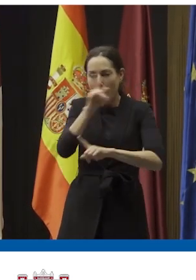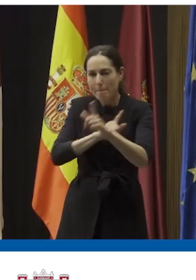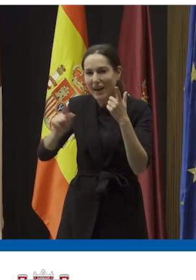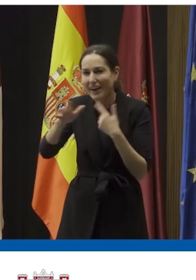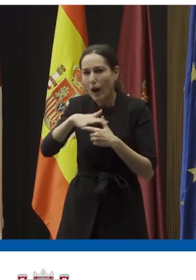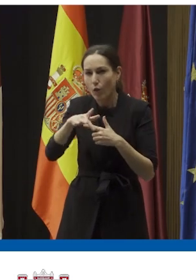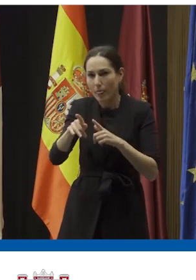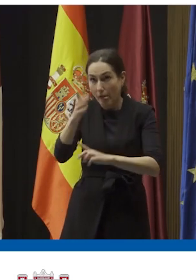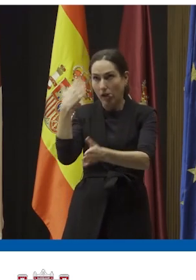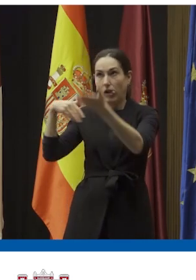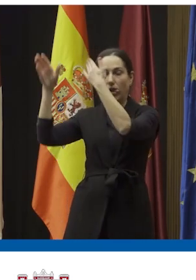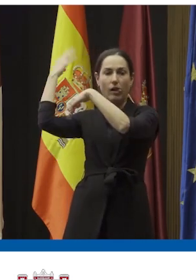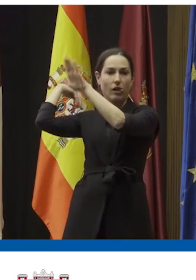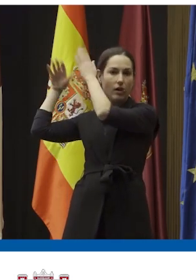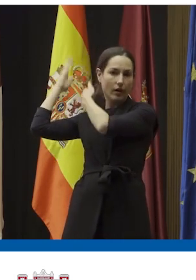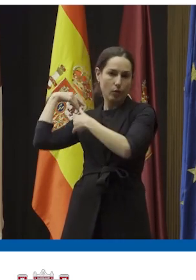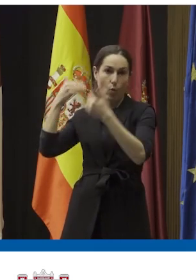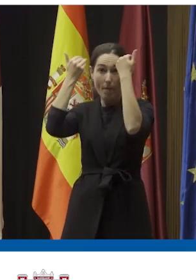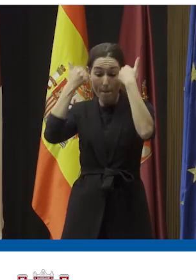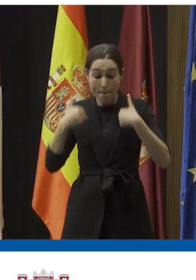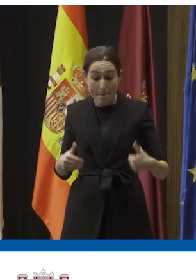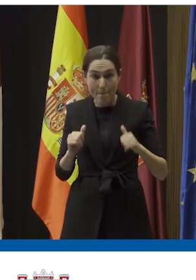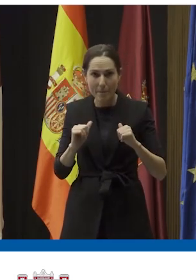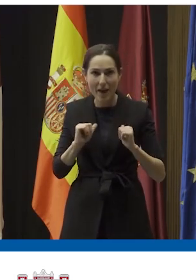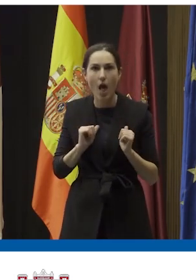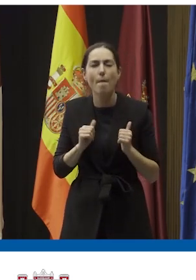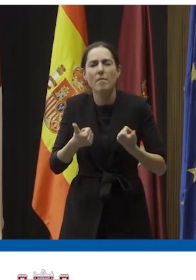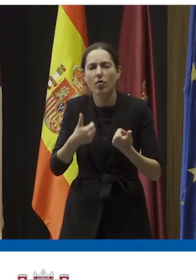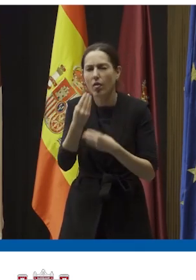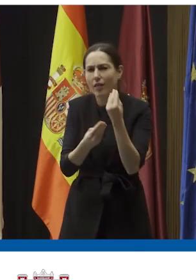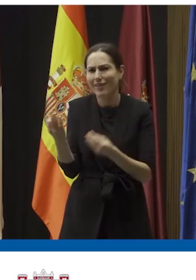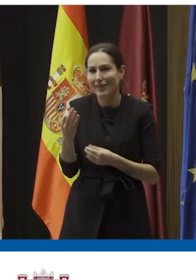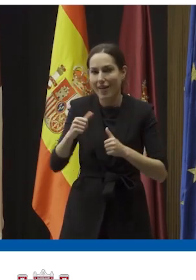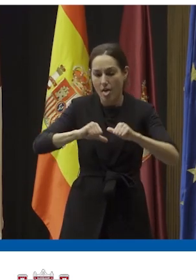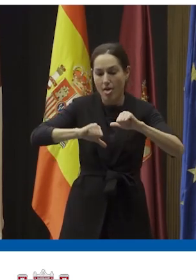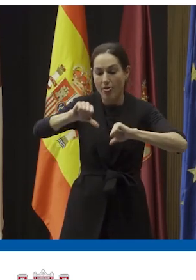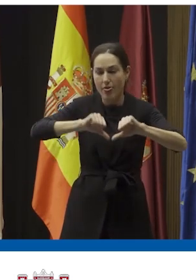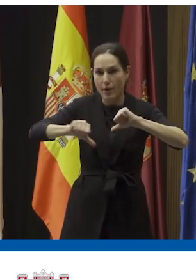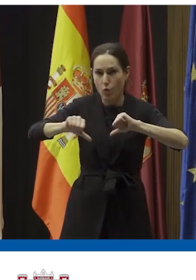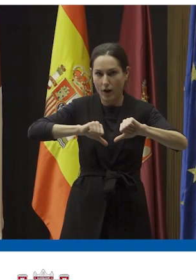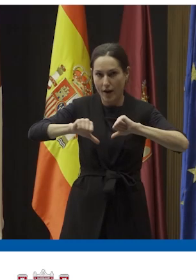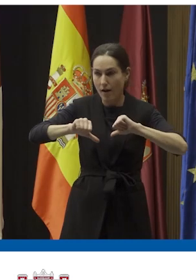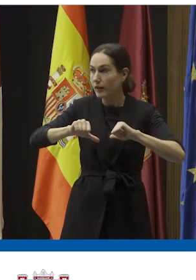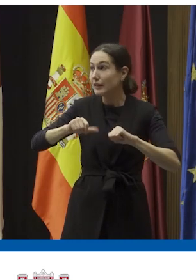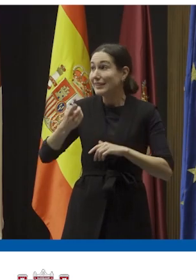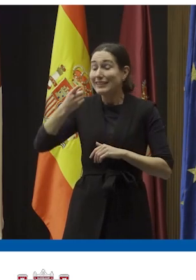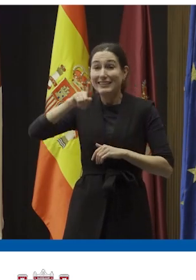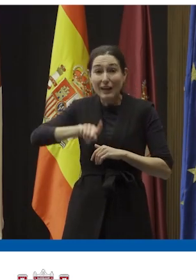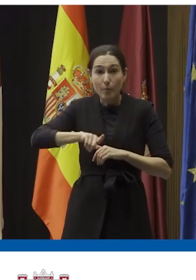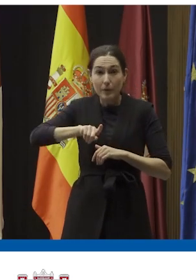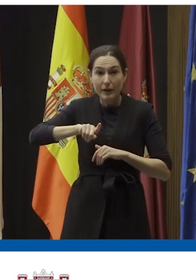hombre y esos primeros vínculos, podríamos decir, con la cirugía. También a la búsqueda de